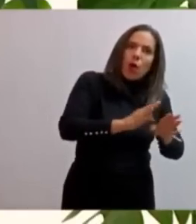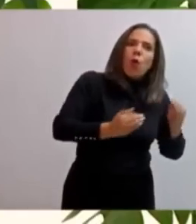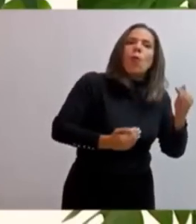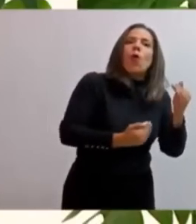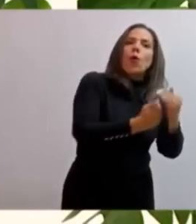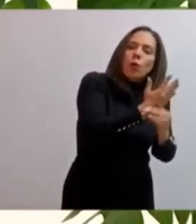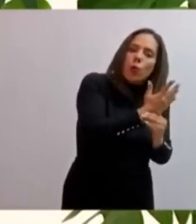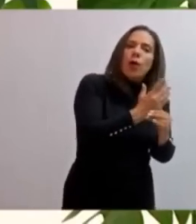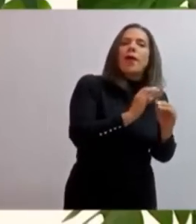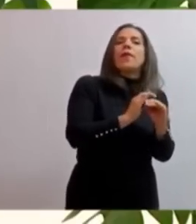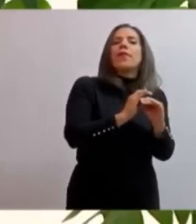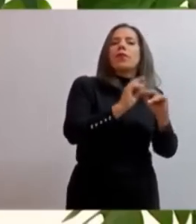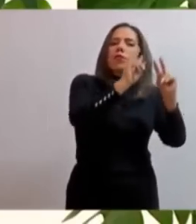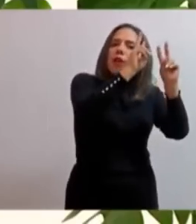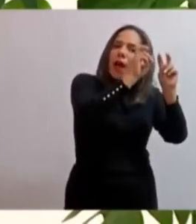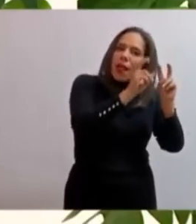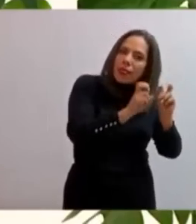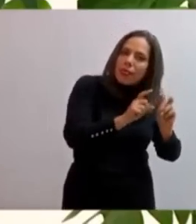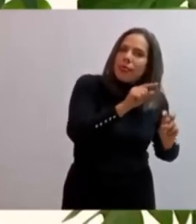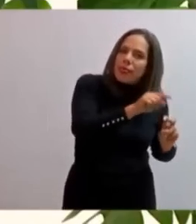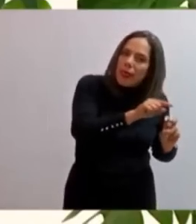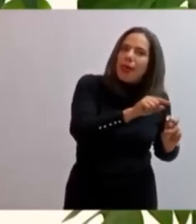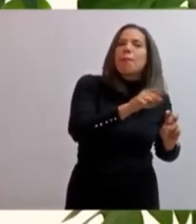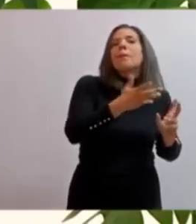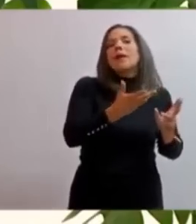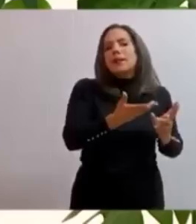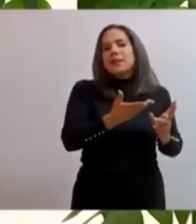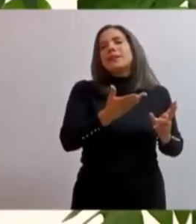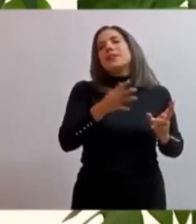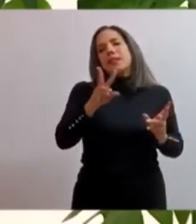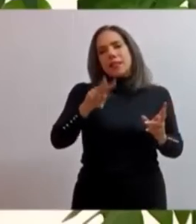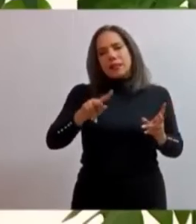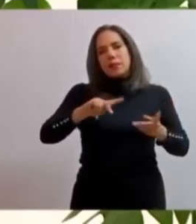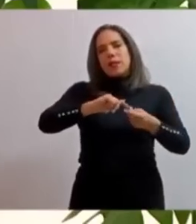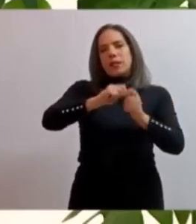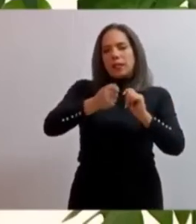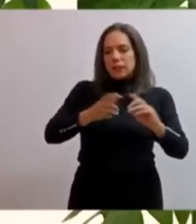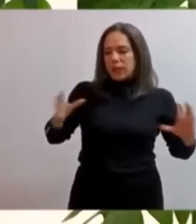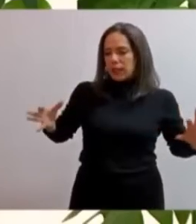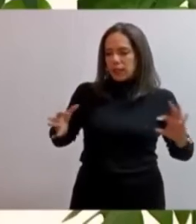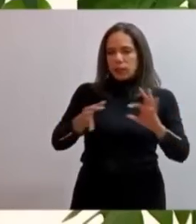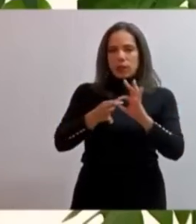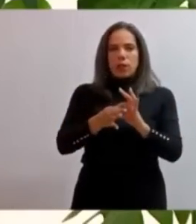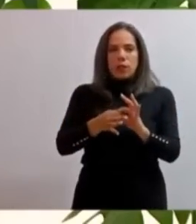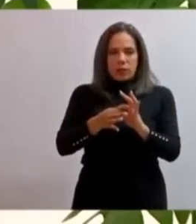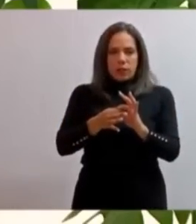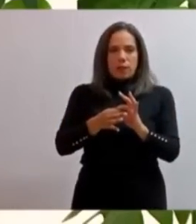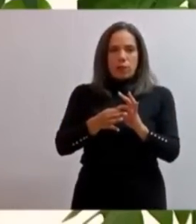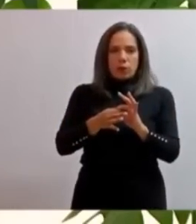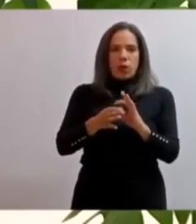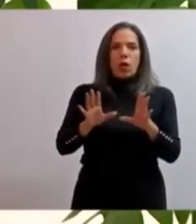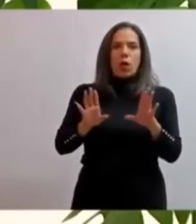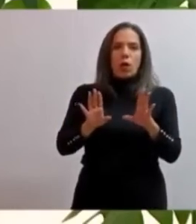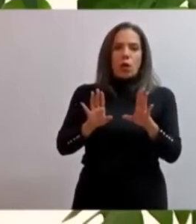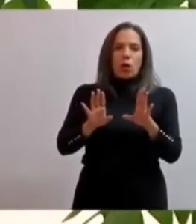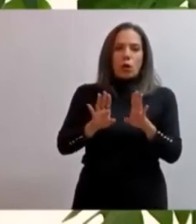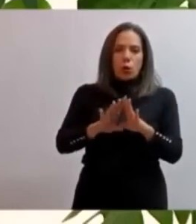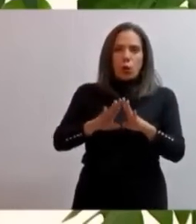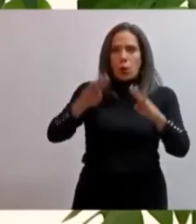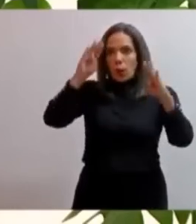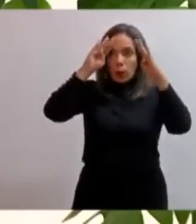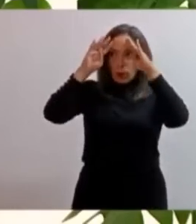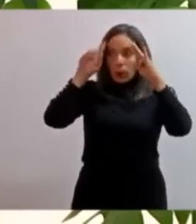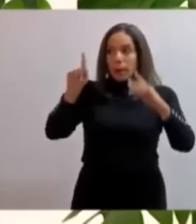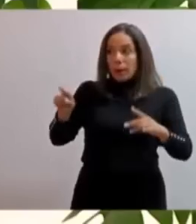el contenido, piensa qué tema te toca enseñar y ahora tradúcelo en acciones. Y ahora piensa el problema de